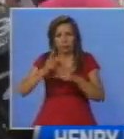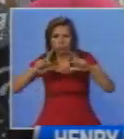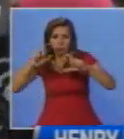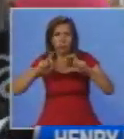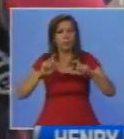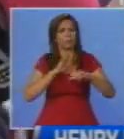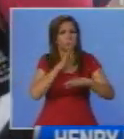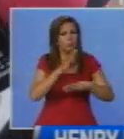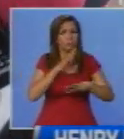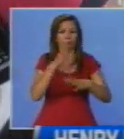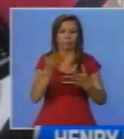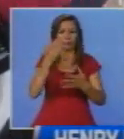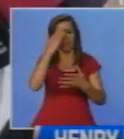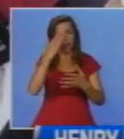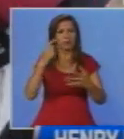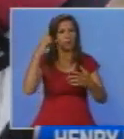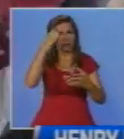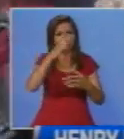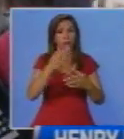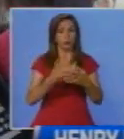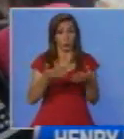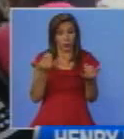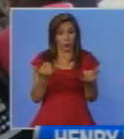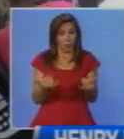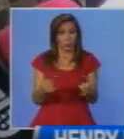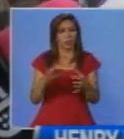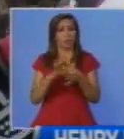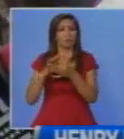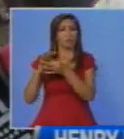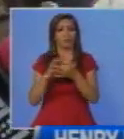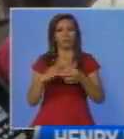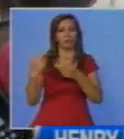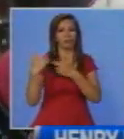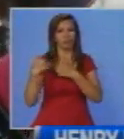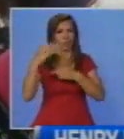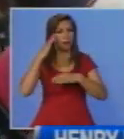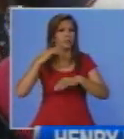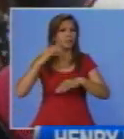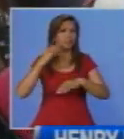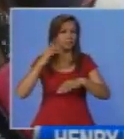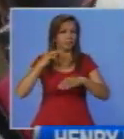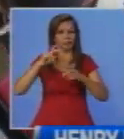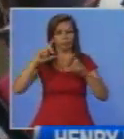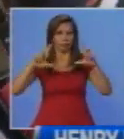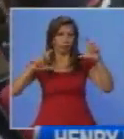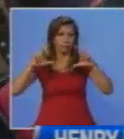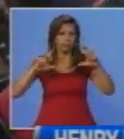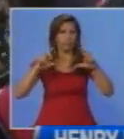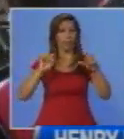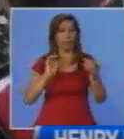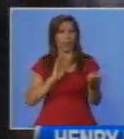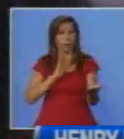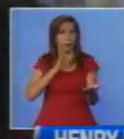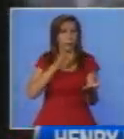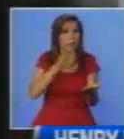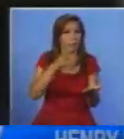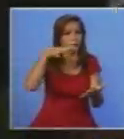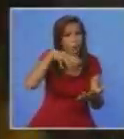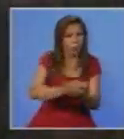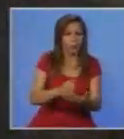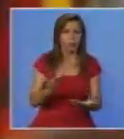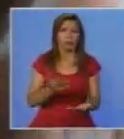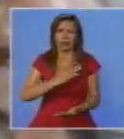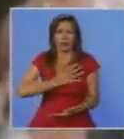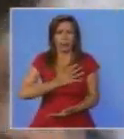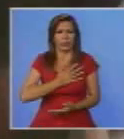compañero de la fotografía. Una cobertura, por más mínima que sea, puede hacerse grande, ¿no? Los 2